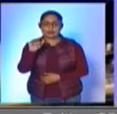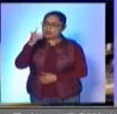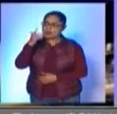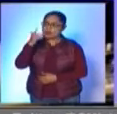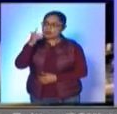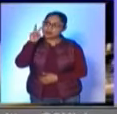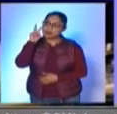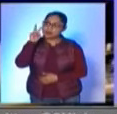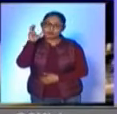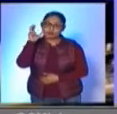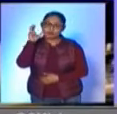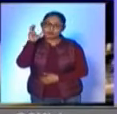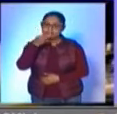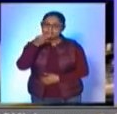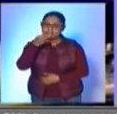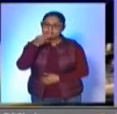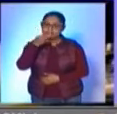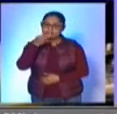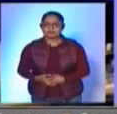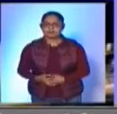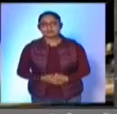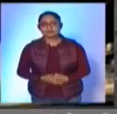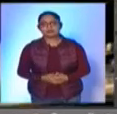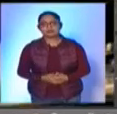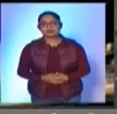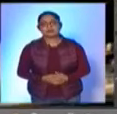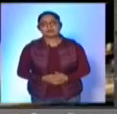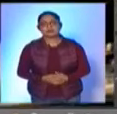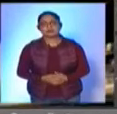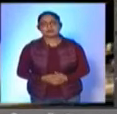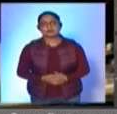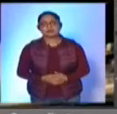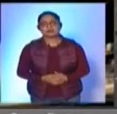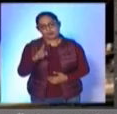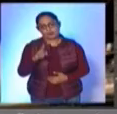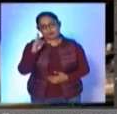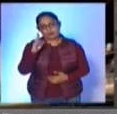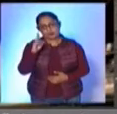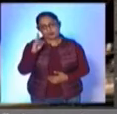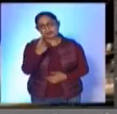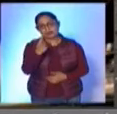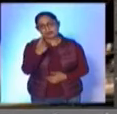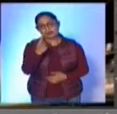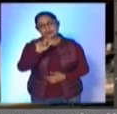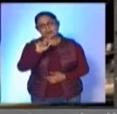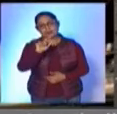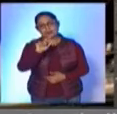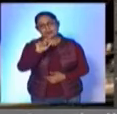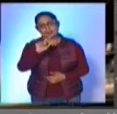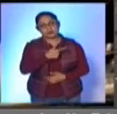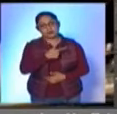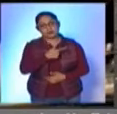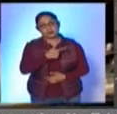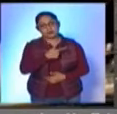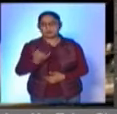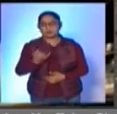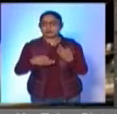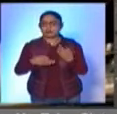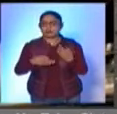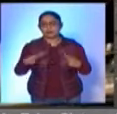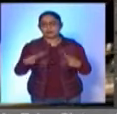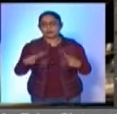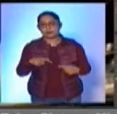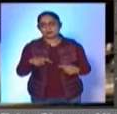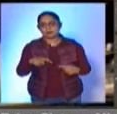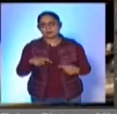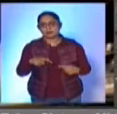y también te escuchamos con tu reporte. ¿Qué tal, Ari? Te saludo con gusto, al igual que a nuestro público televidente y radio escucha. Y te comento